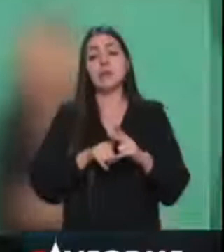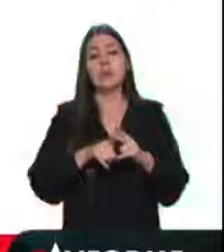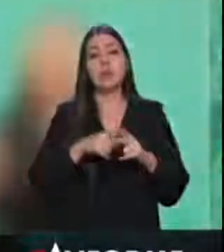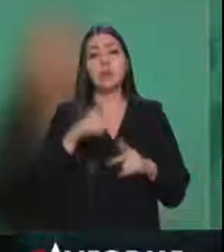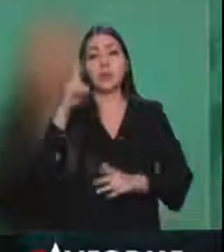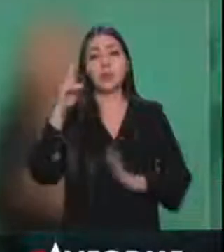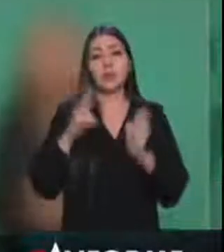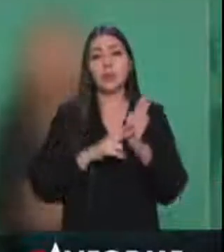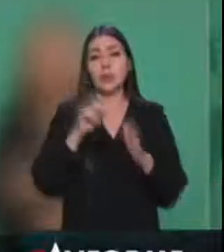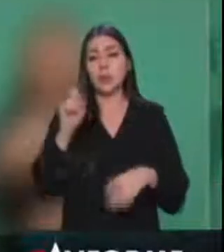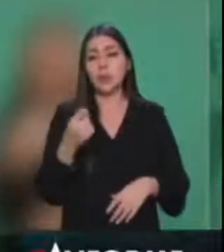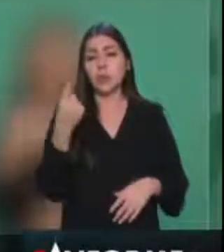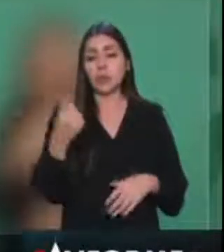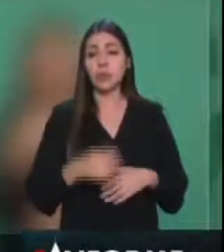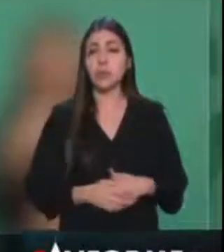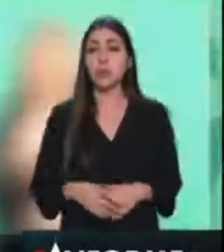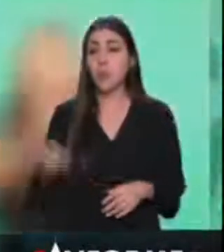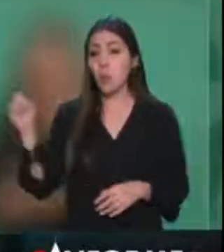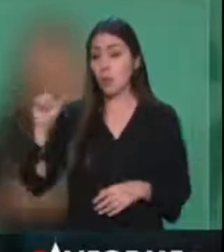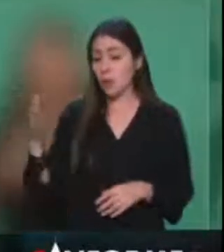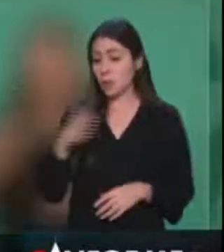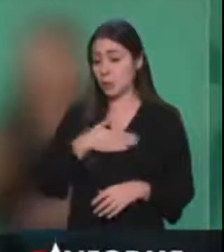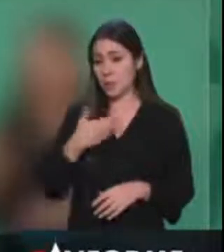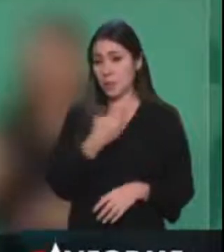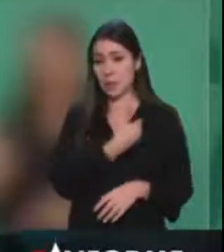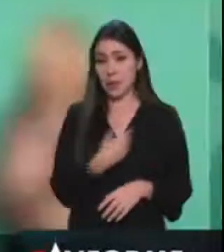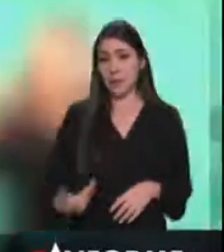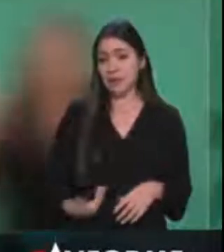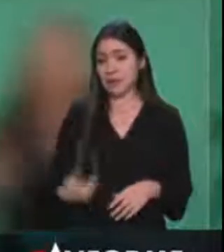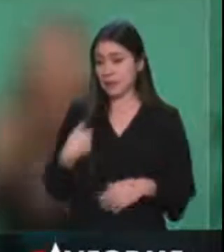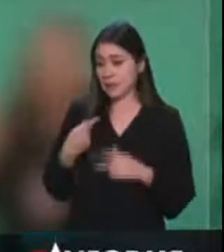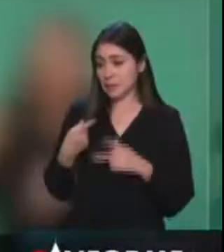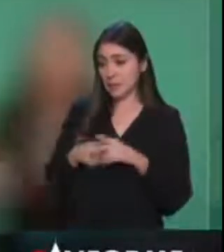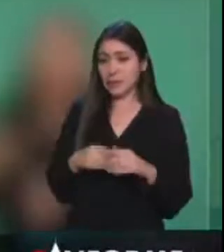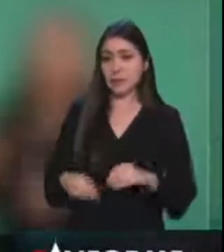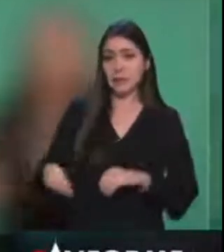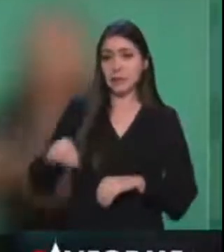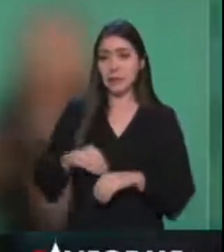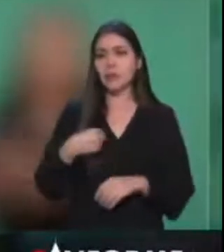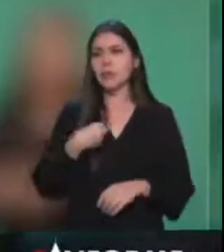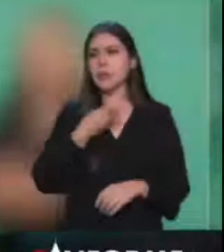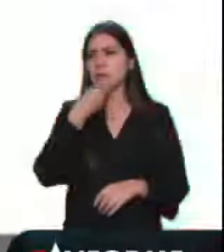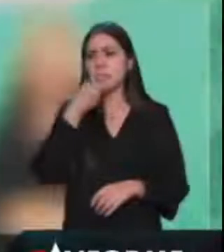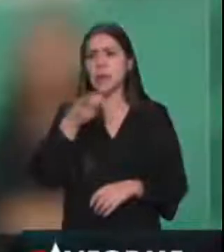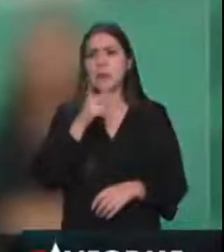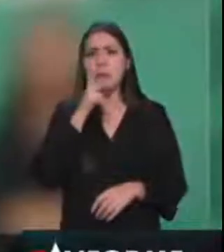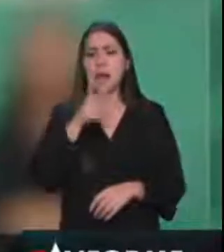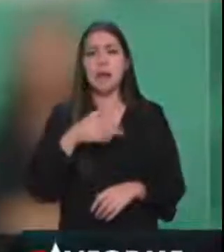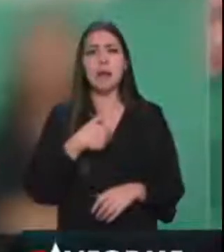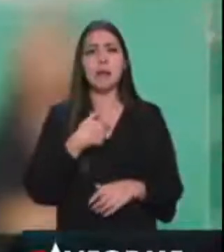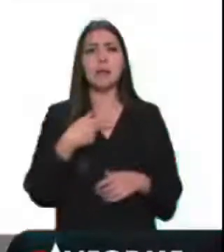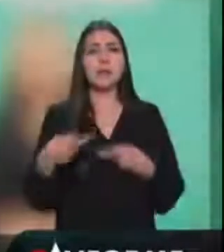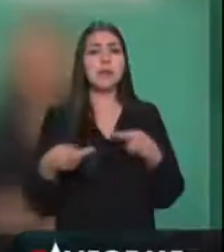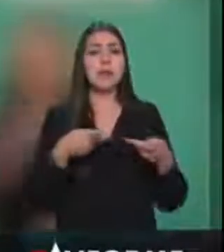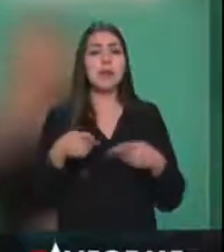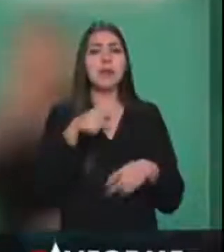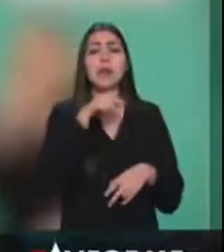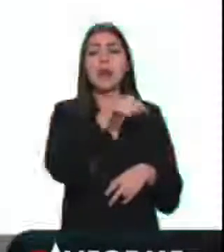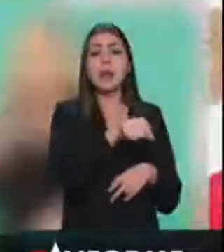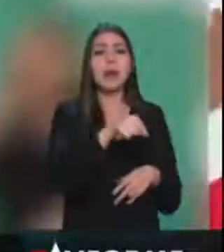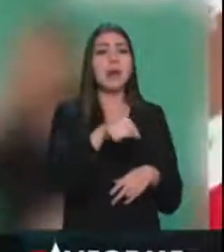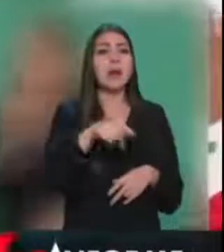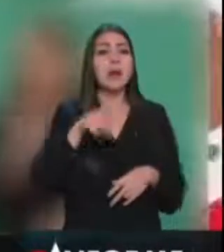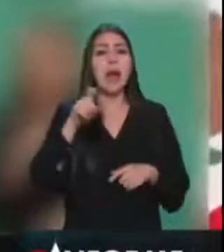Entrando, yo planteé, ya no va a haber inundaciones, porque vamos a controlar las presas. No pude a la